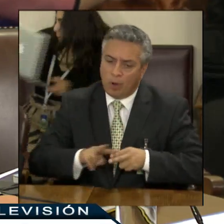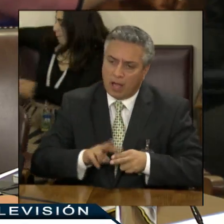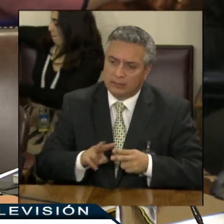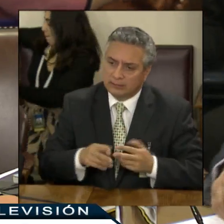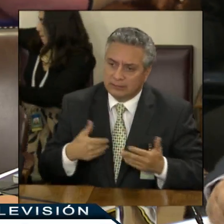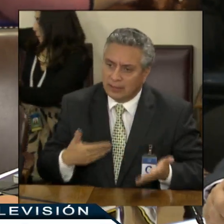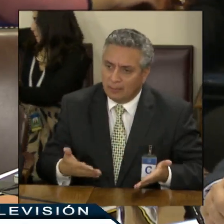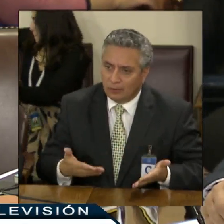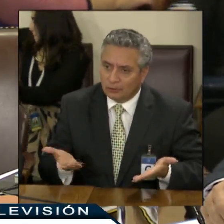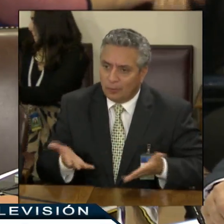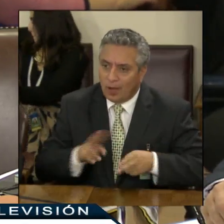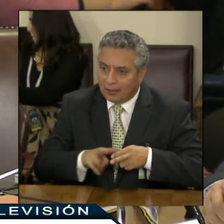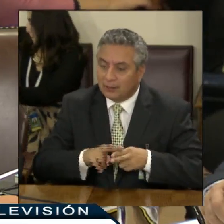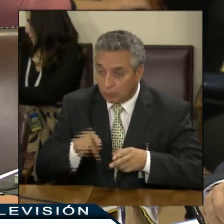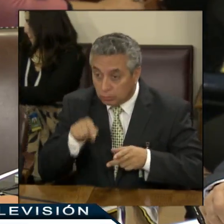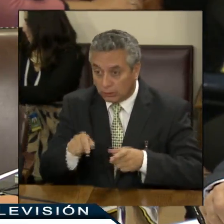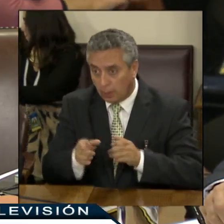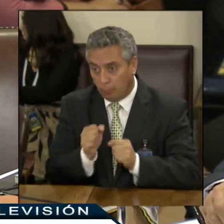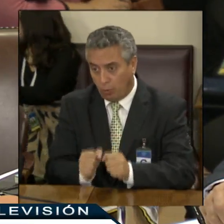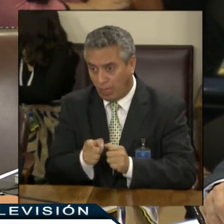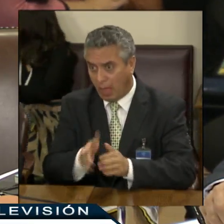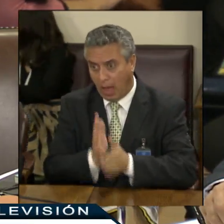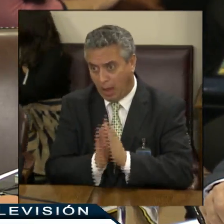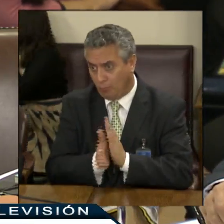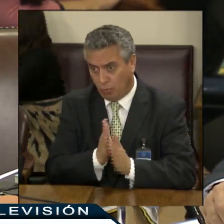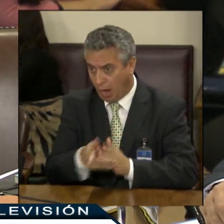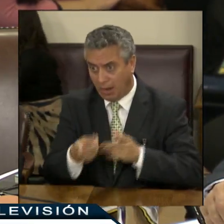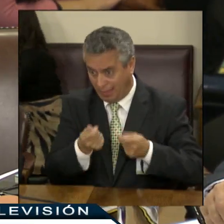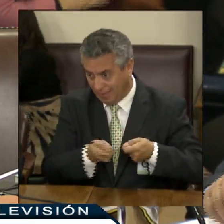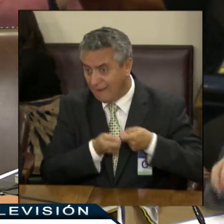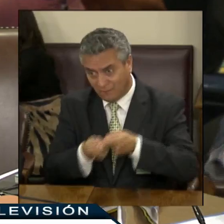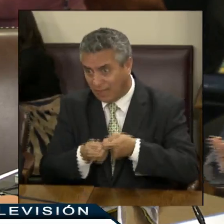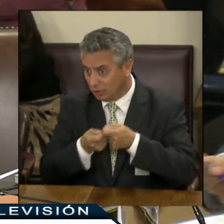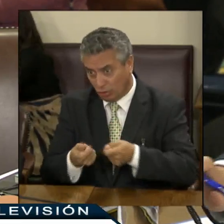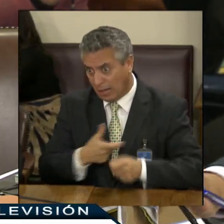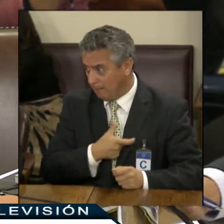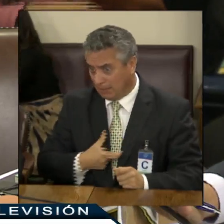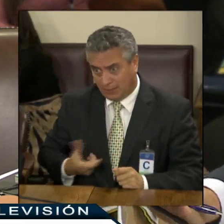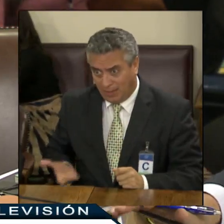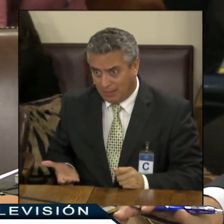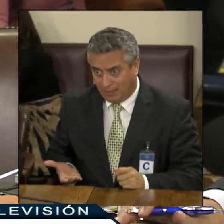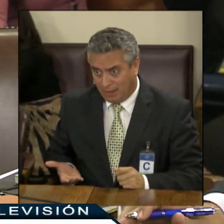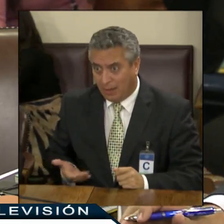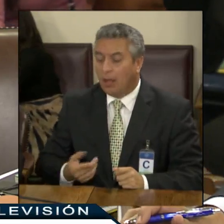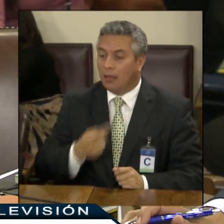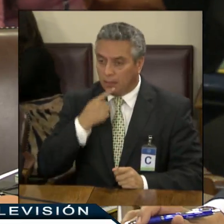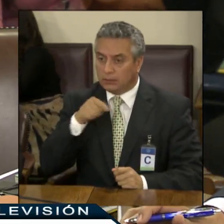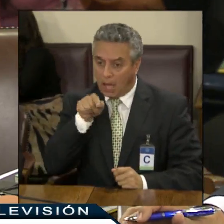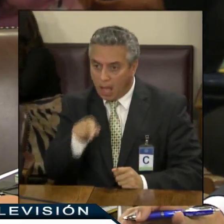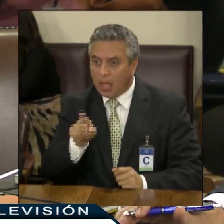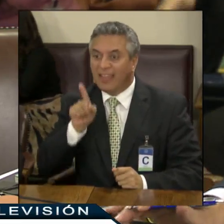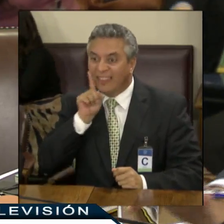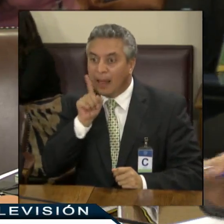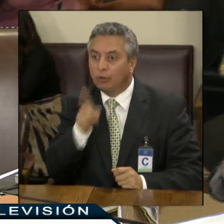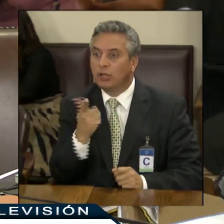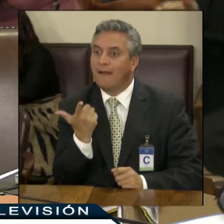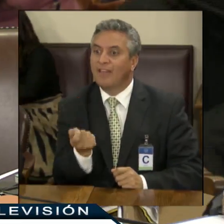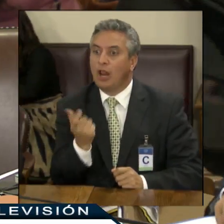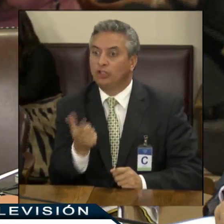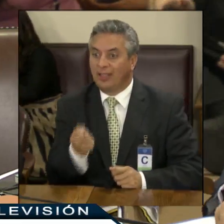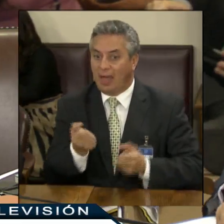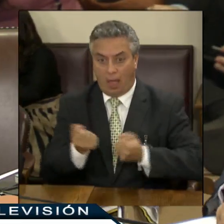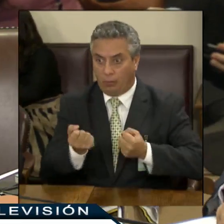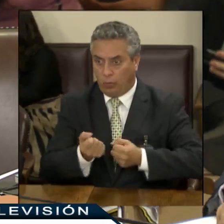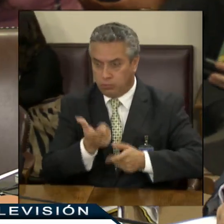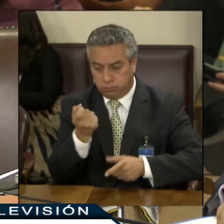hacemos para que se puedan apurar estas inversiones presidente entonces ahí tenemos la velocidad con que pasan los